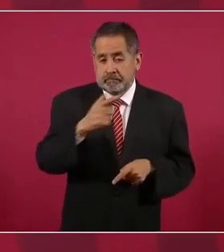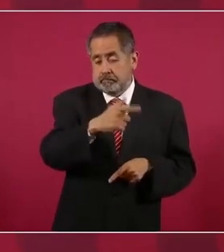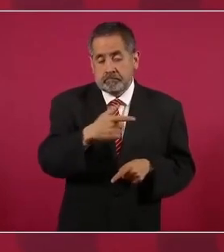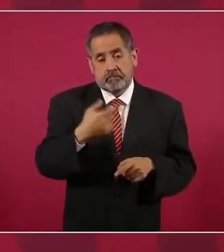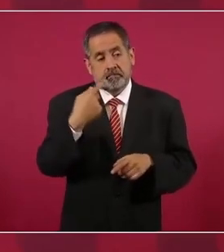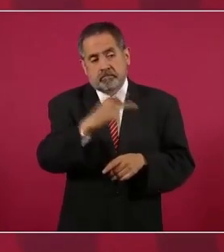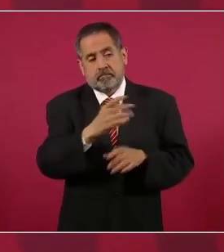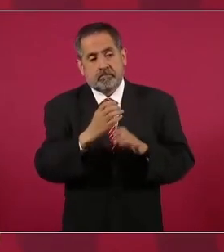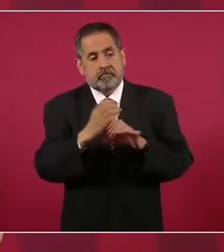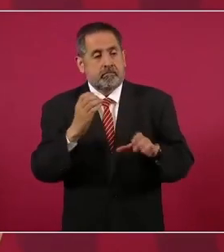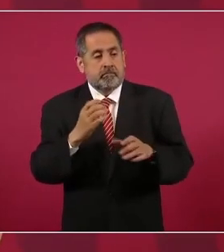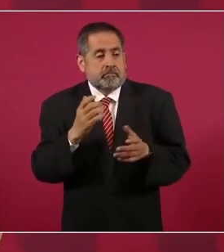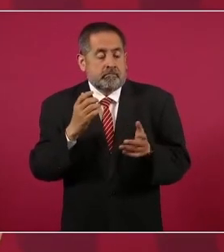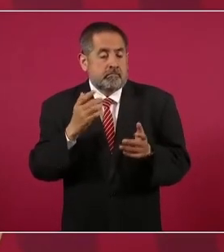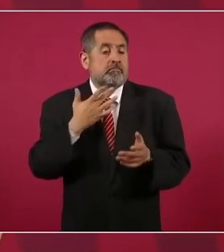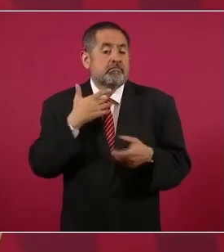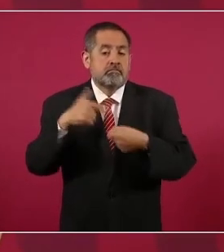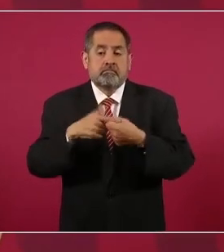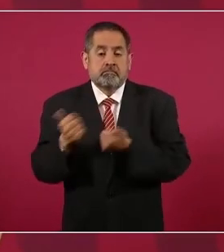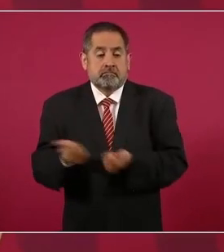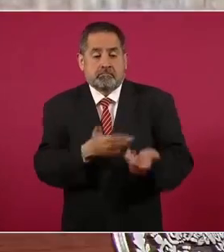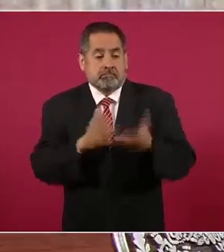transportar su gas